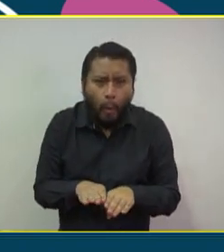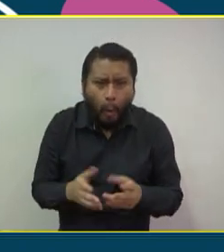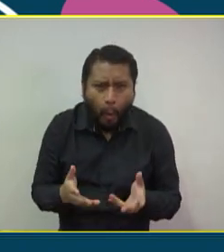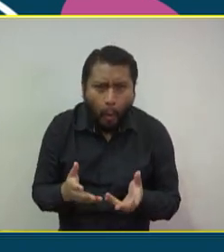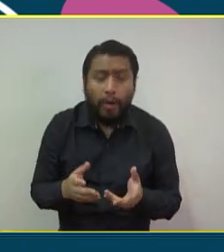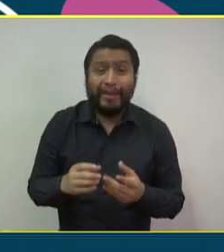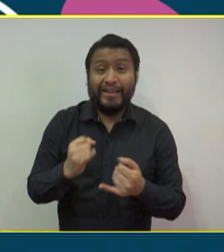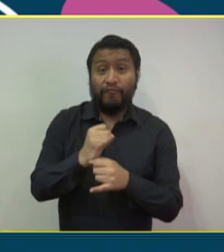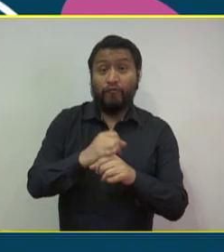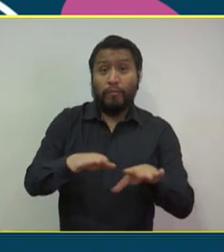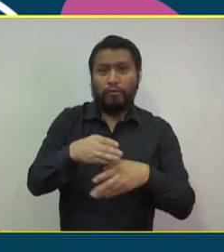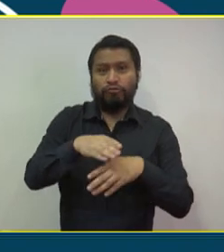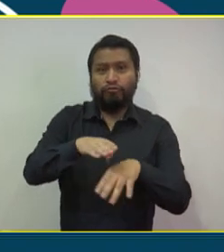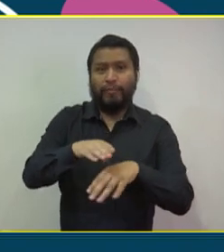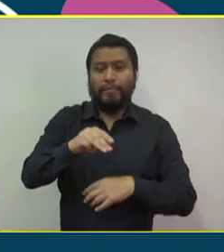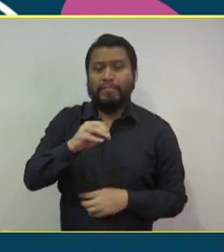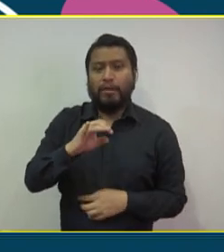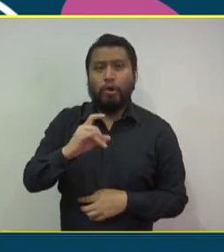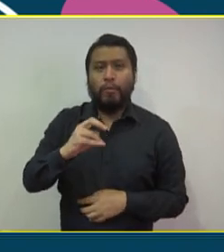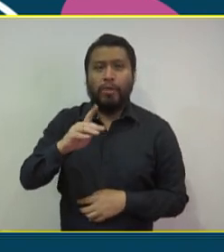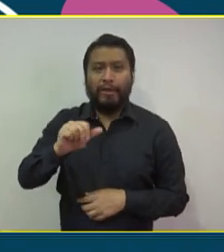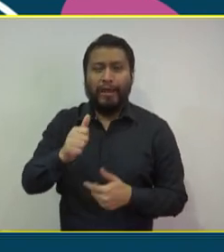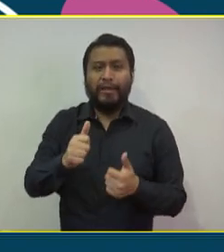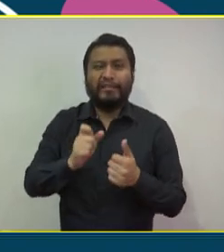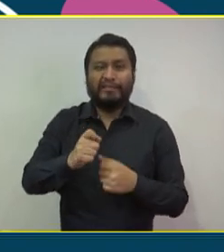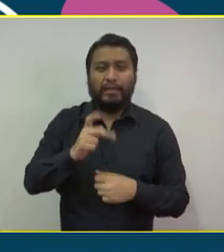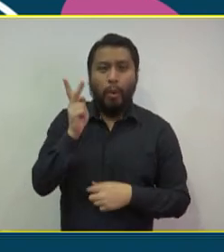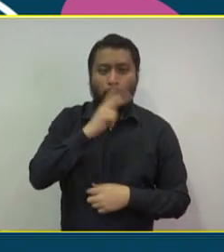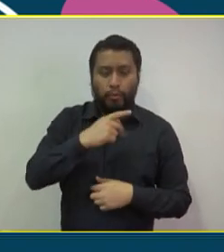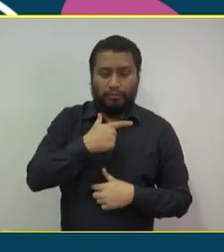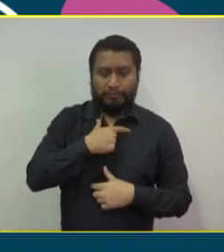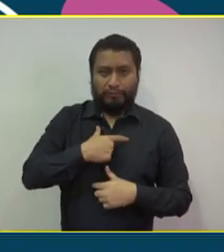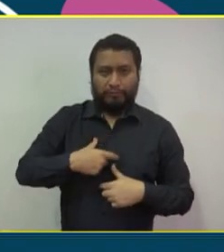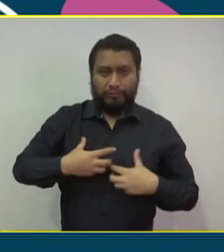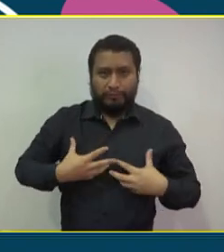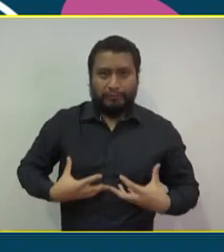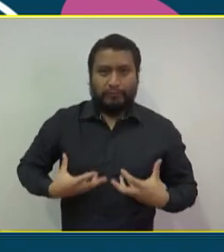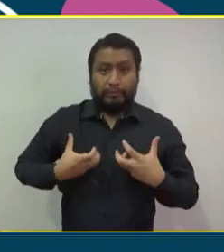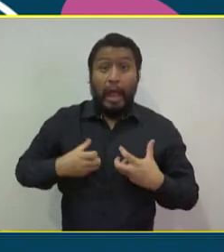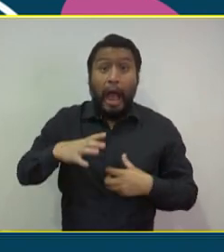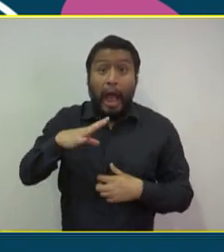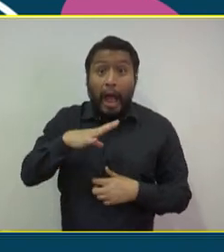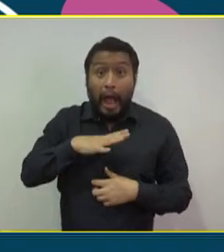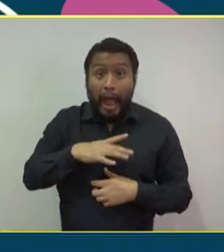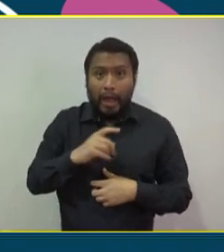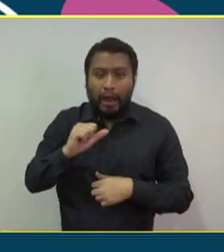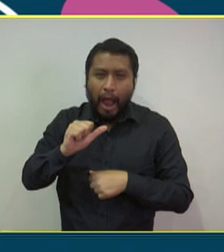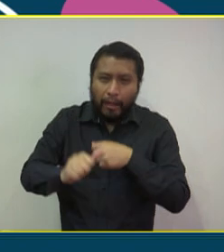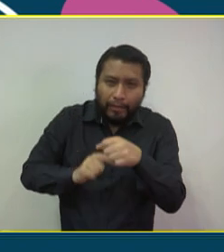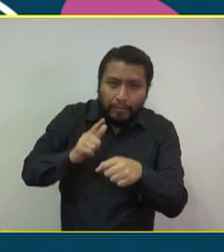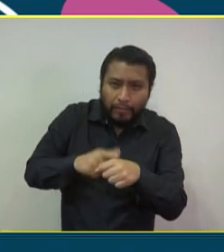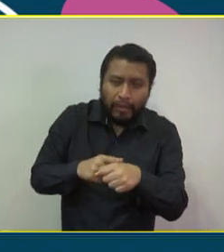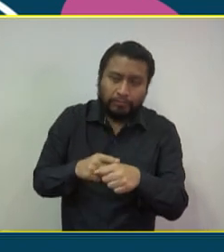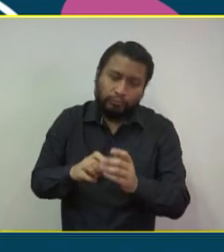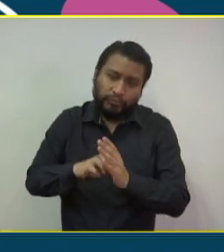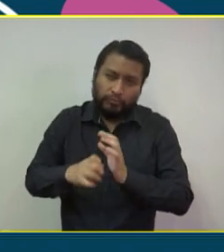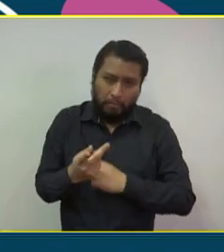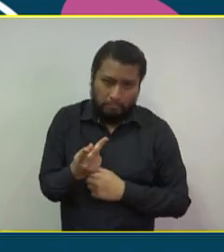con la microbiota del tracto respiratorio y los beneficios que ésta recibe al tener contacto con una mascota, en este caso un